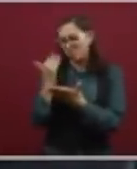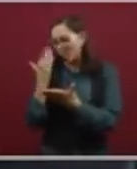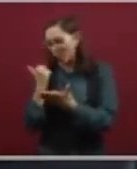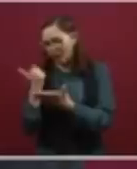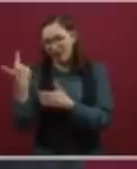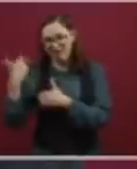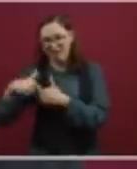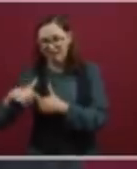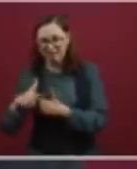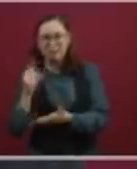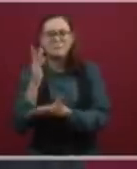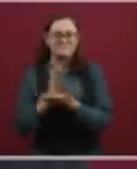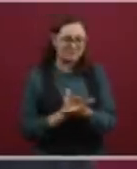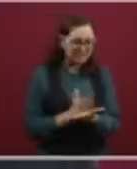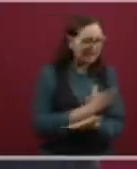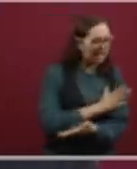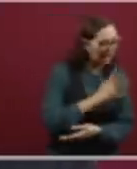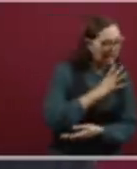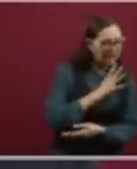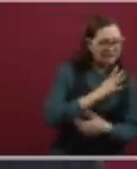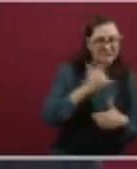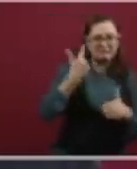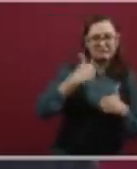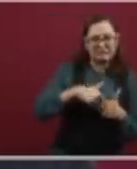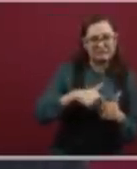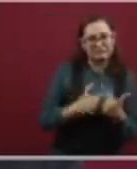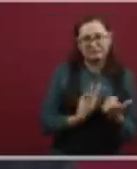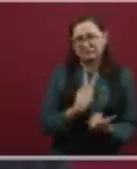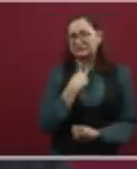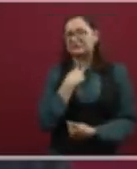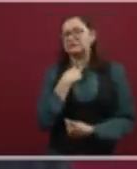de las gasolineras sin abasto.